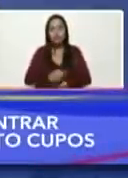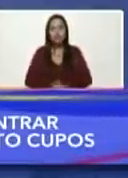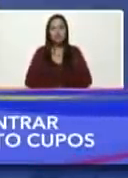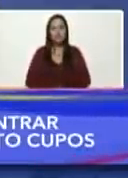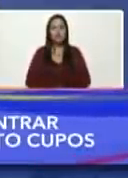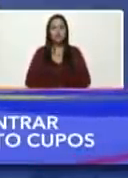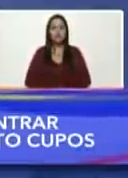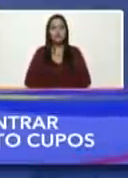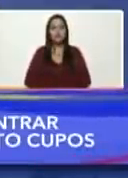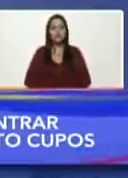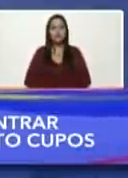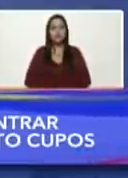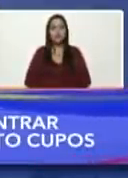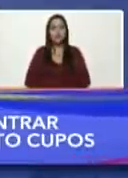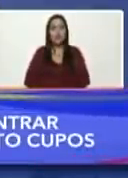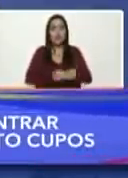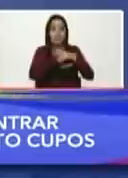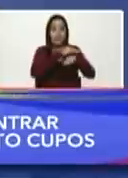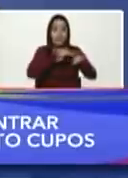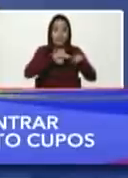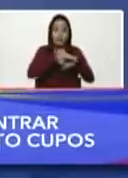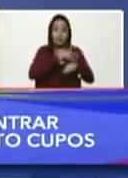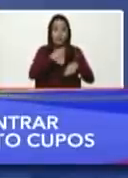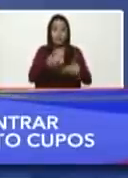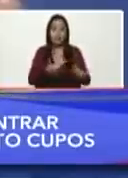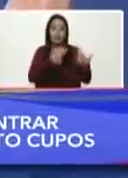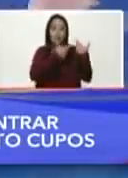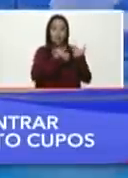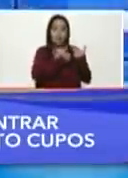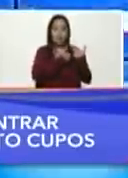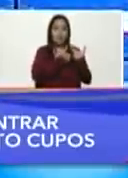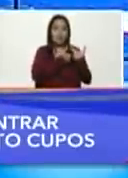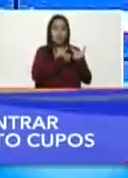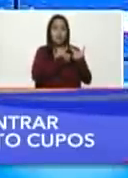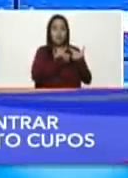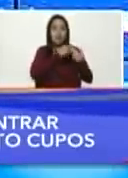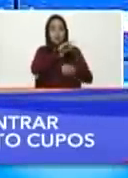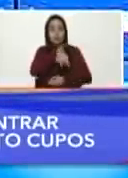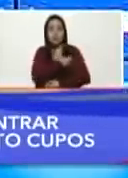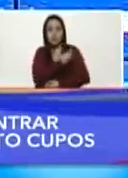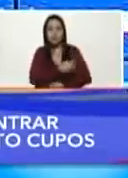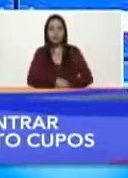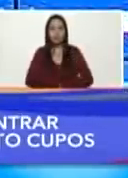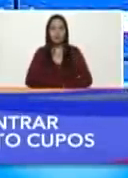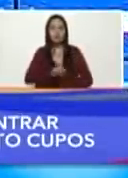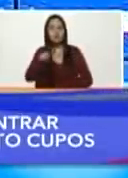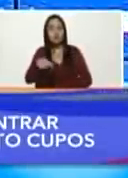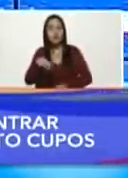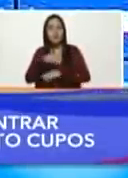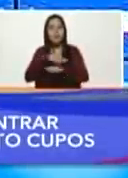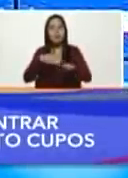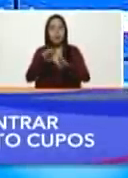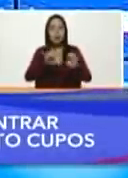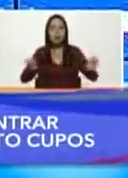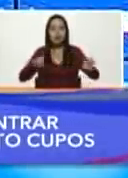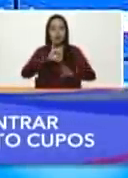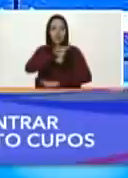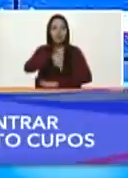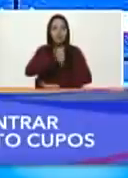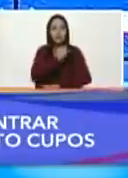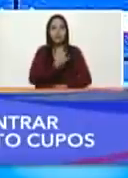compañero ministro y rectorísimo, compañero ministro de Educación Universitaria, César Trompi,